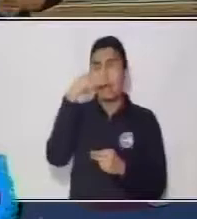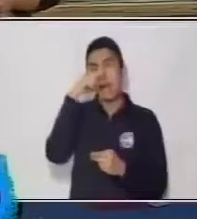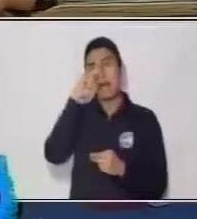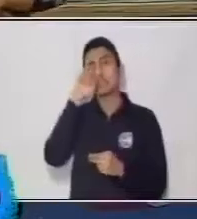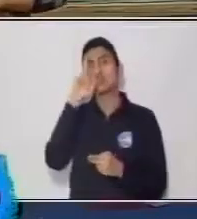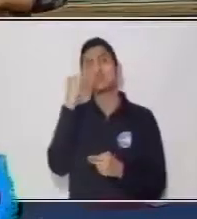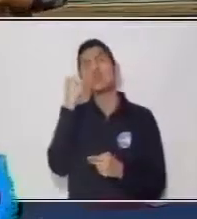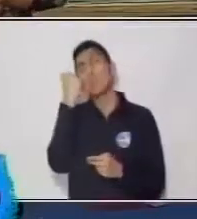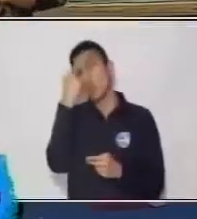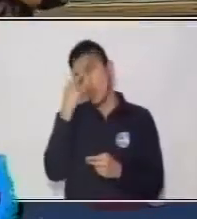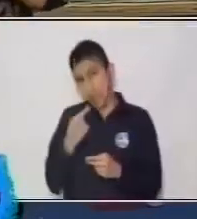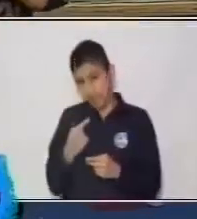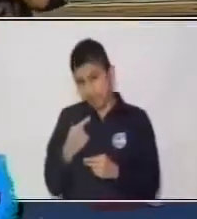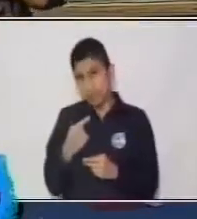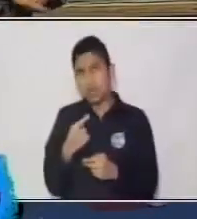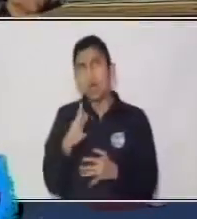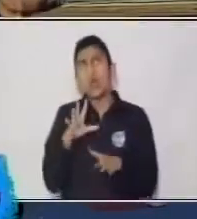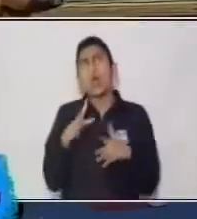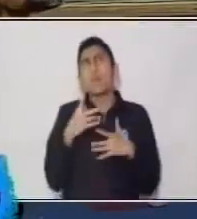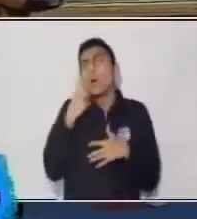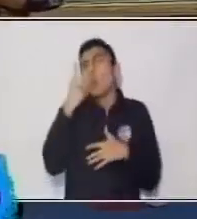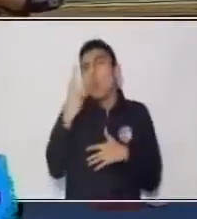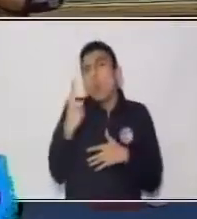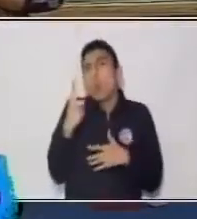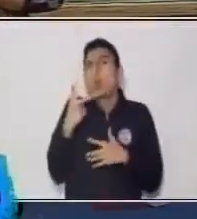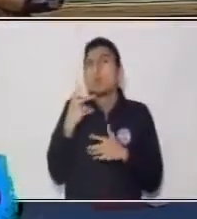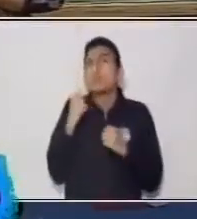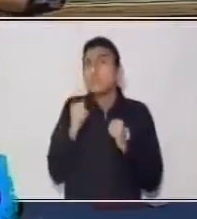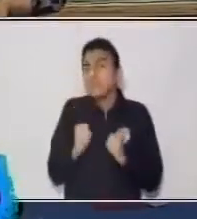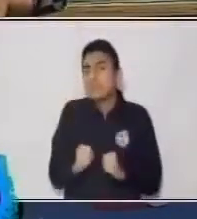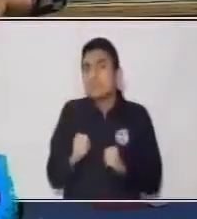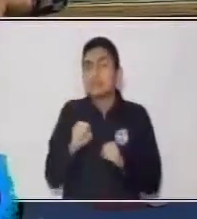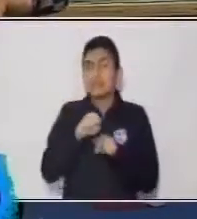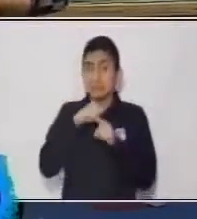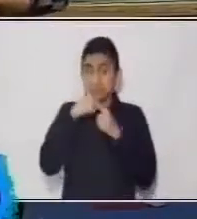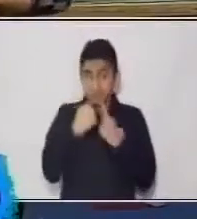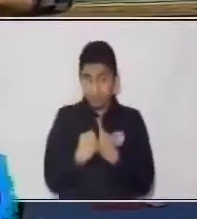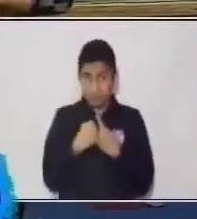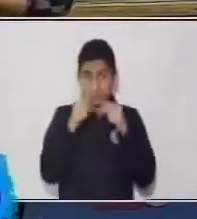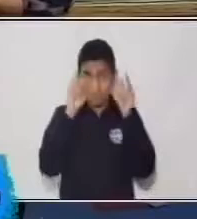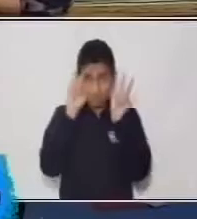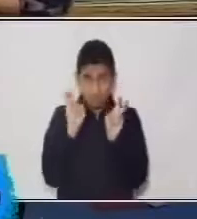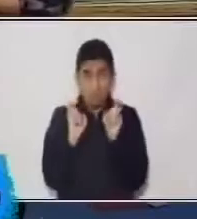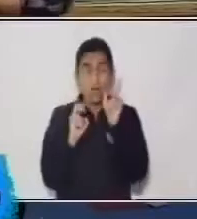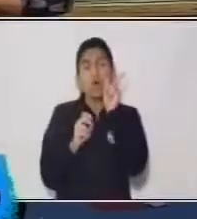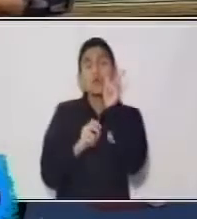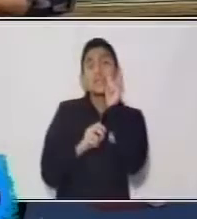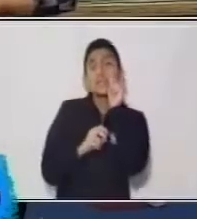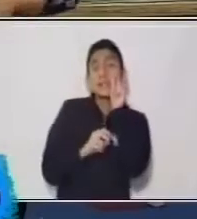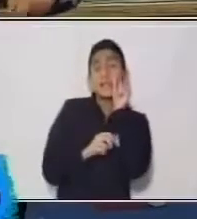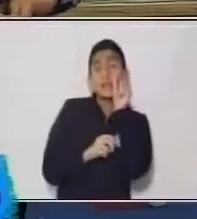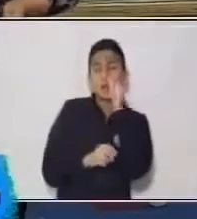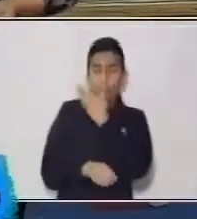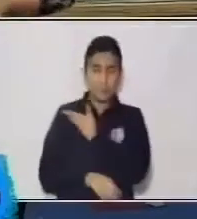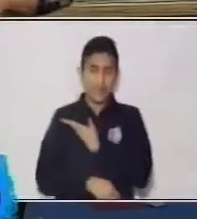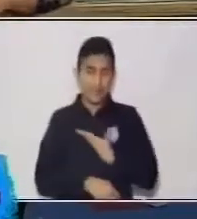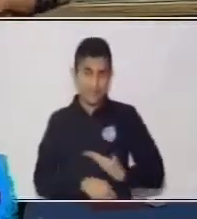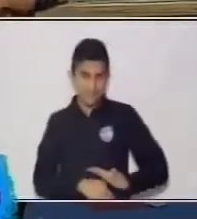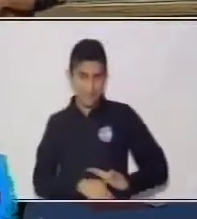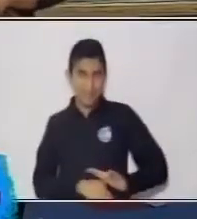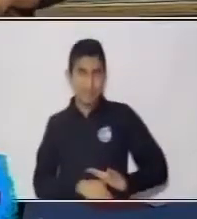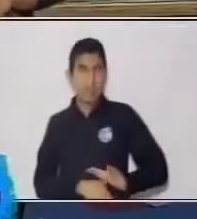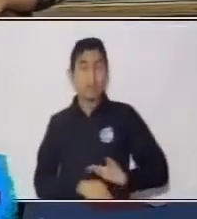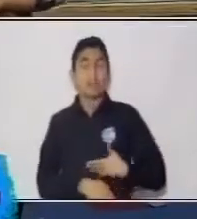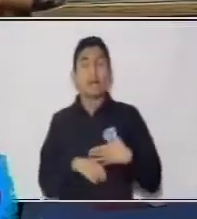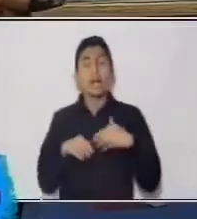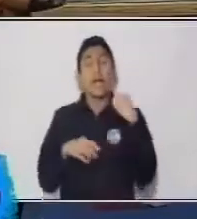y una de su cúspide de sus obras es El Señor Presidente. Esta obra ganó